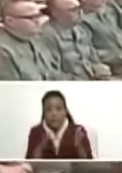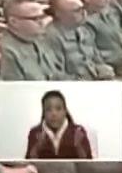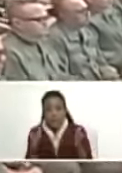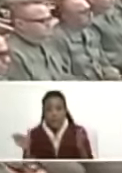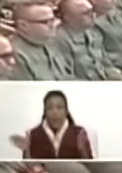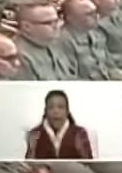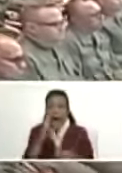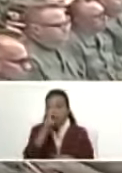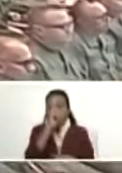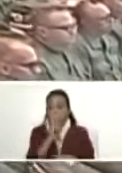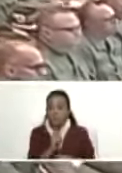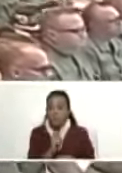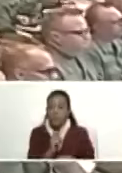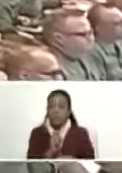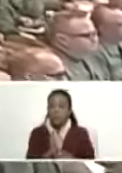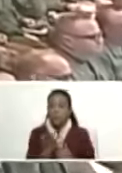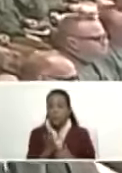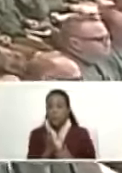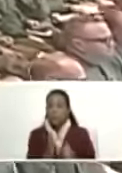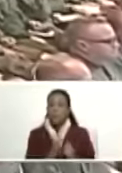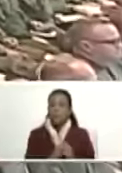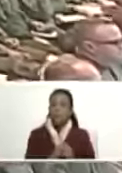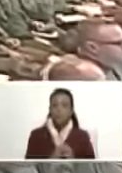en el año